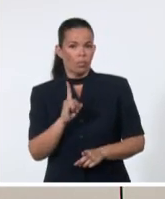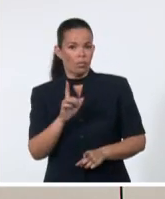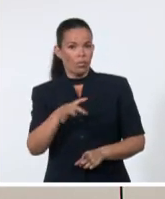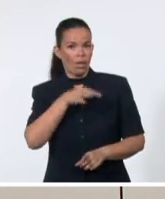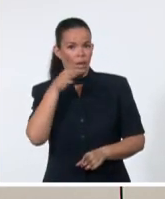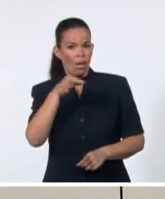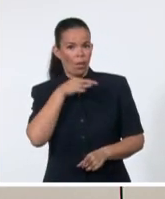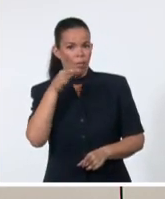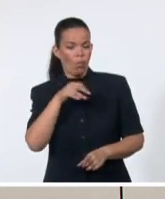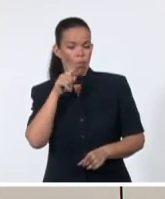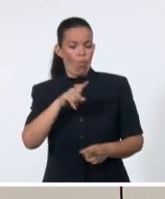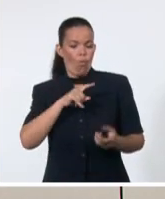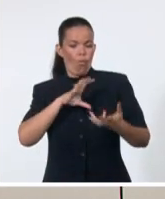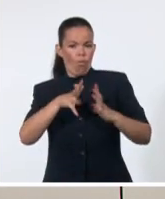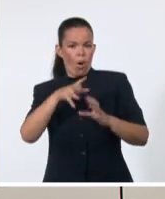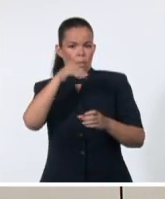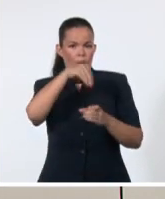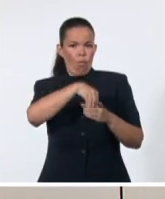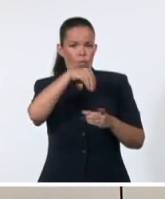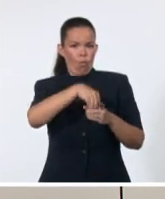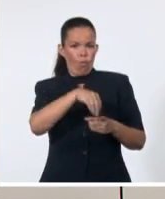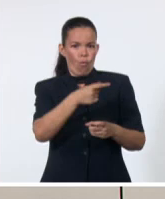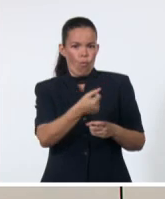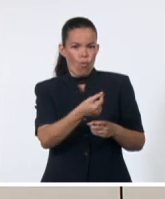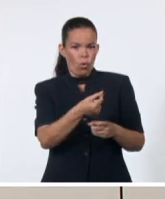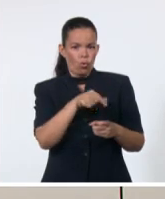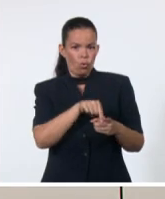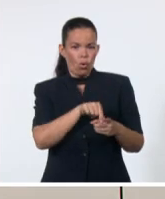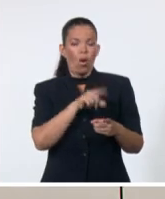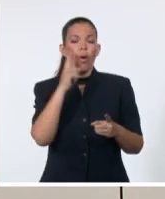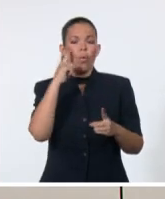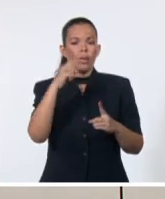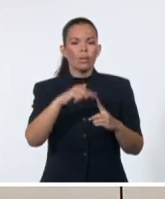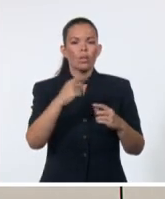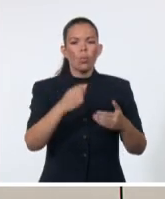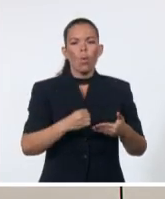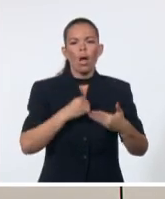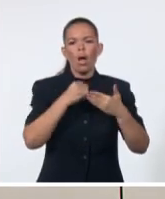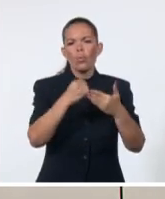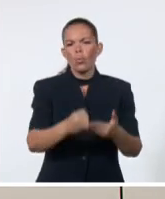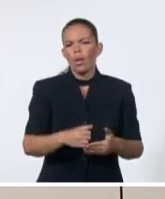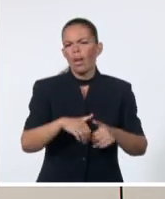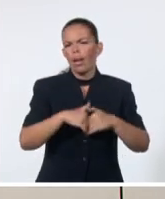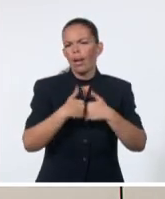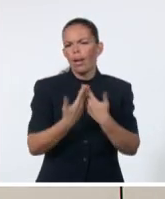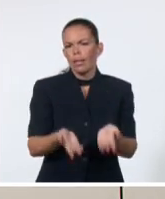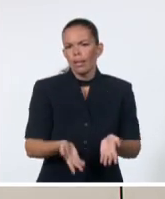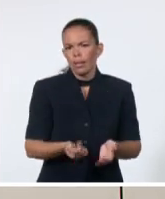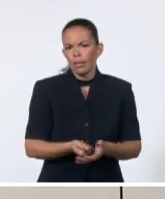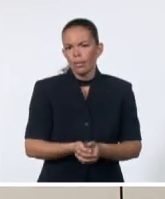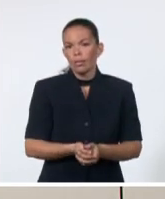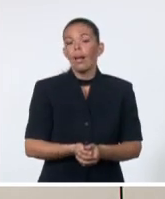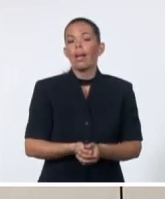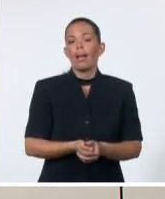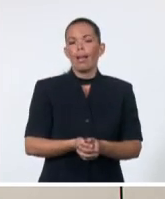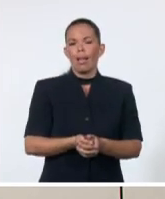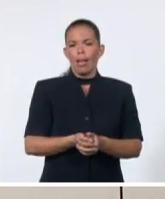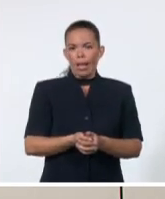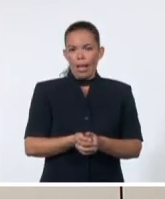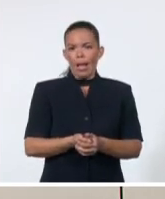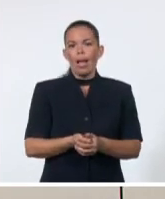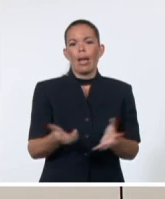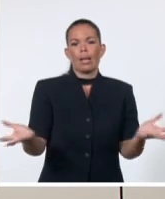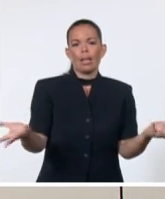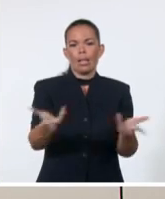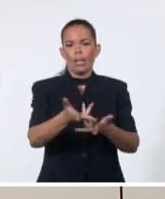la puerta a que el Estado venezolano recupere finalmente más de 20.000 millones de